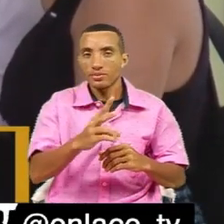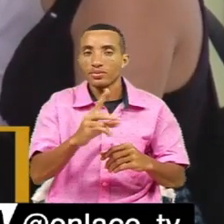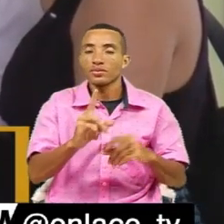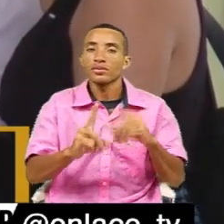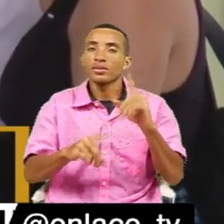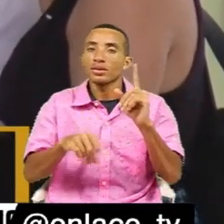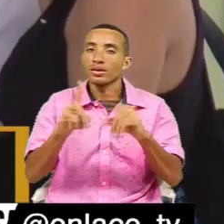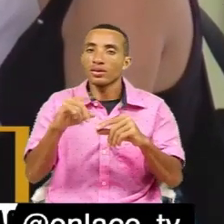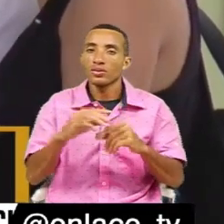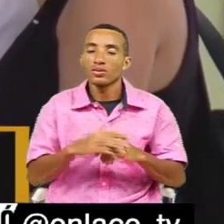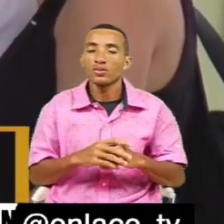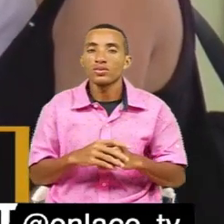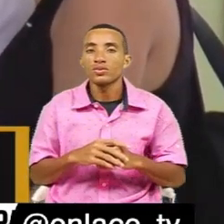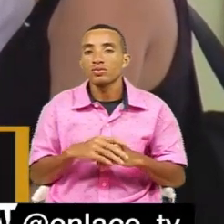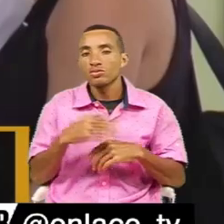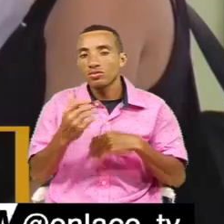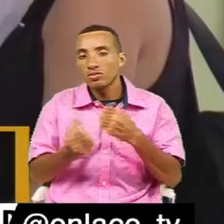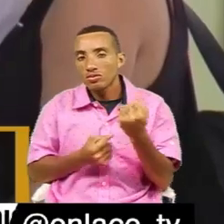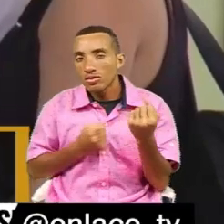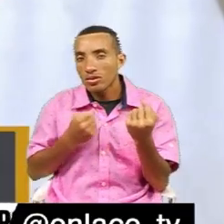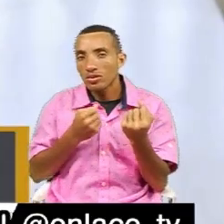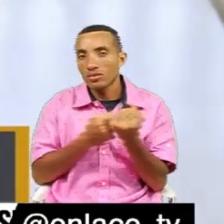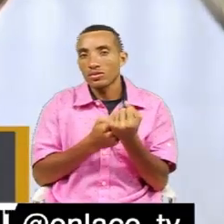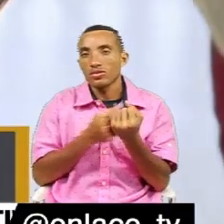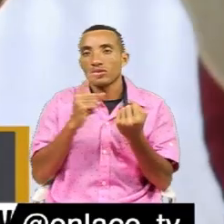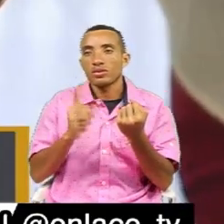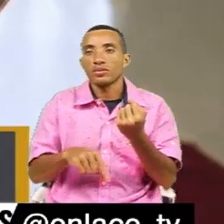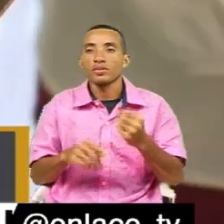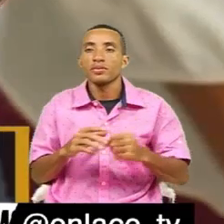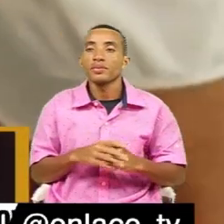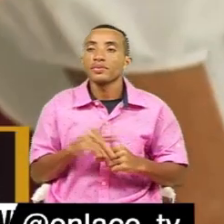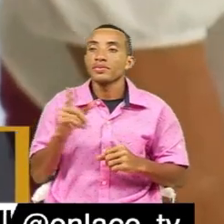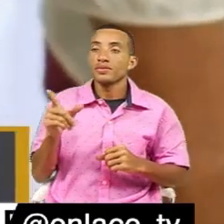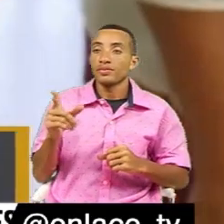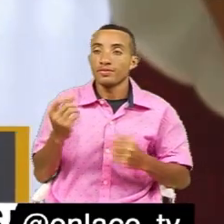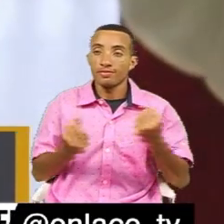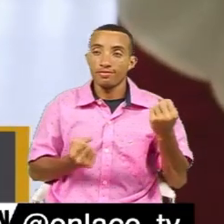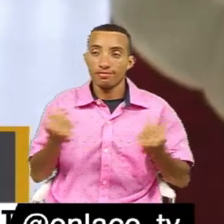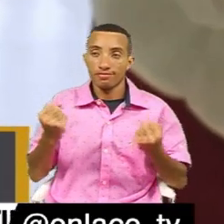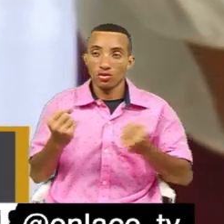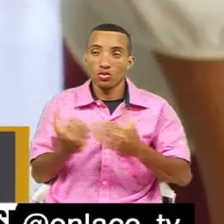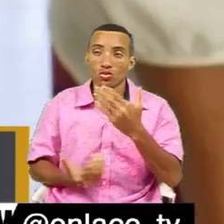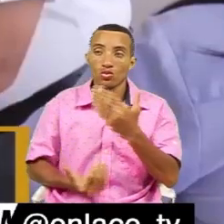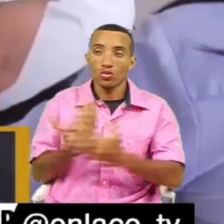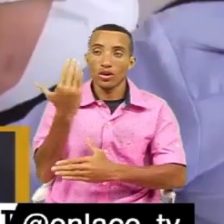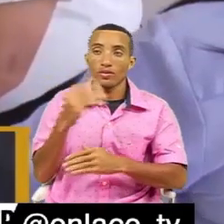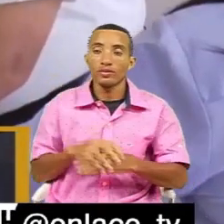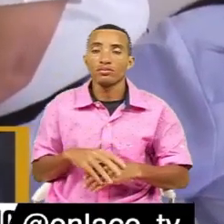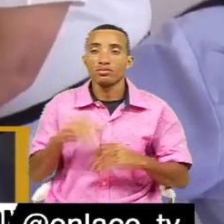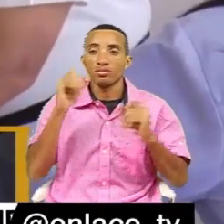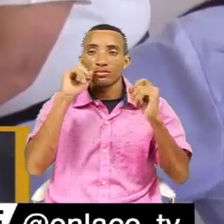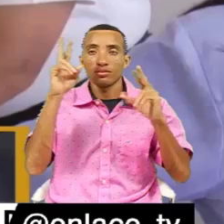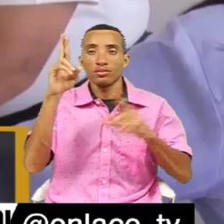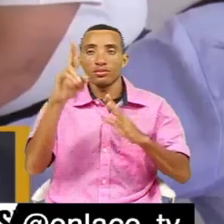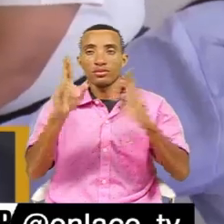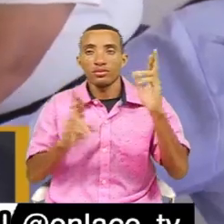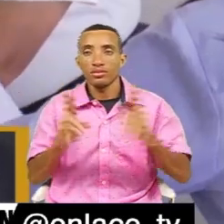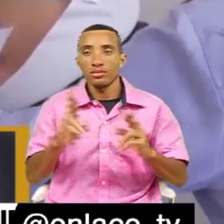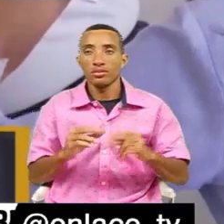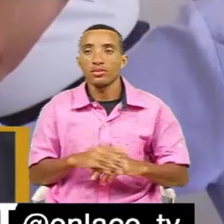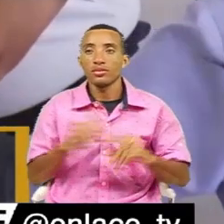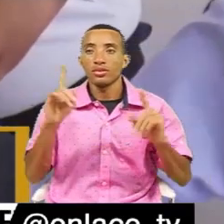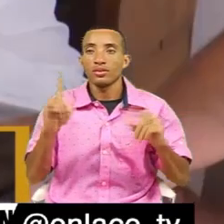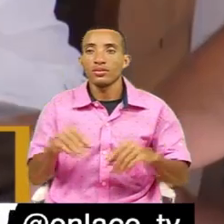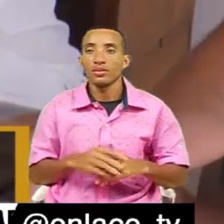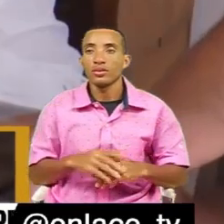estuvieron detrás de este trabajo. Un carro cero kilómetros era el premio mayor de esta feria, pero su ganadora optó por